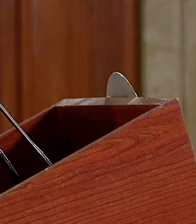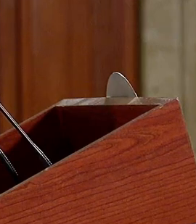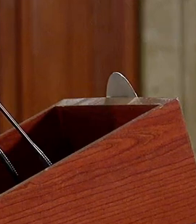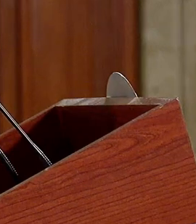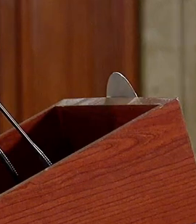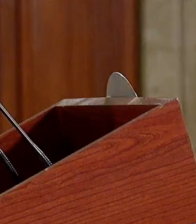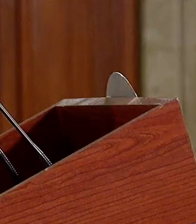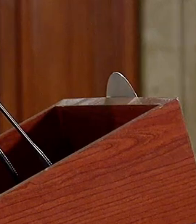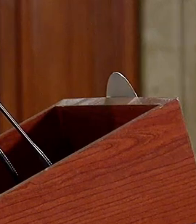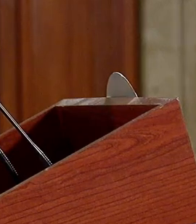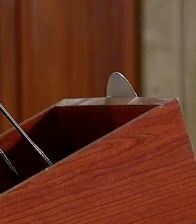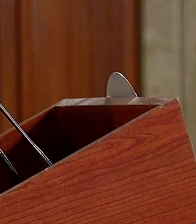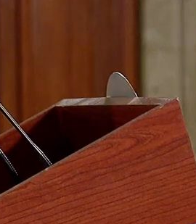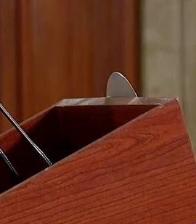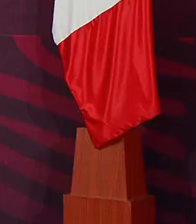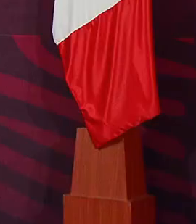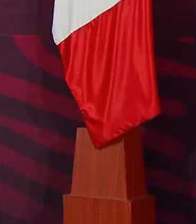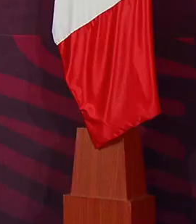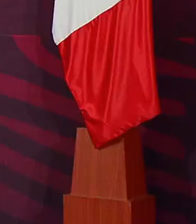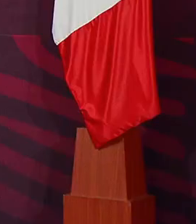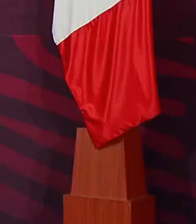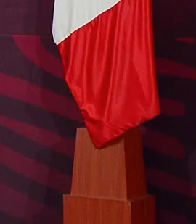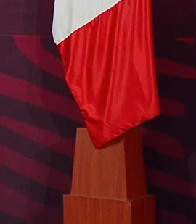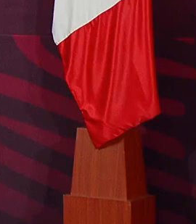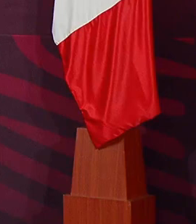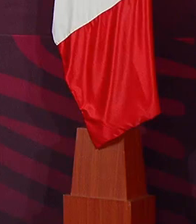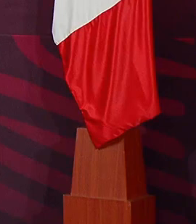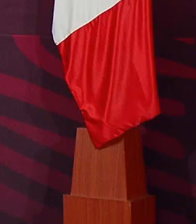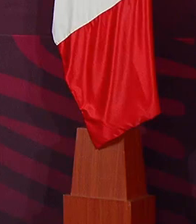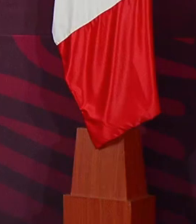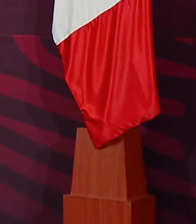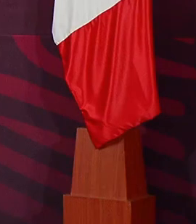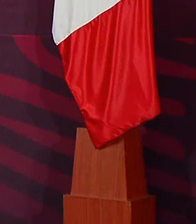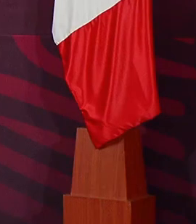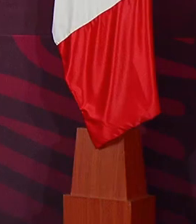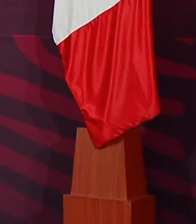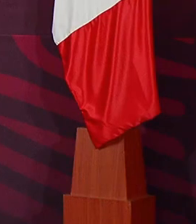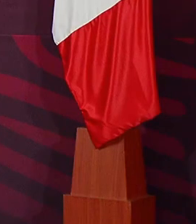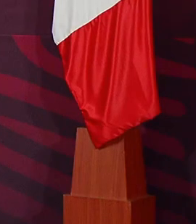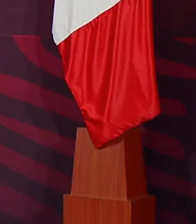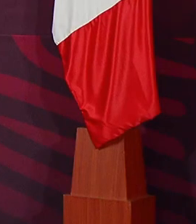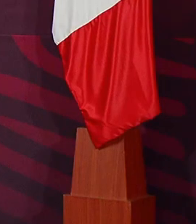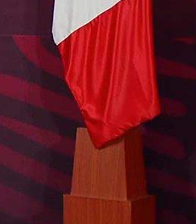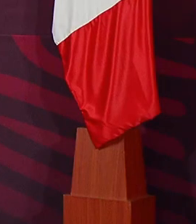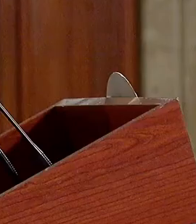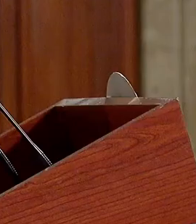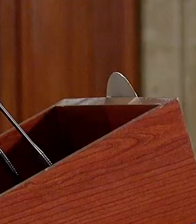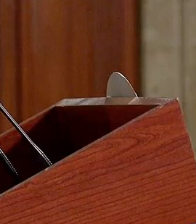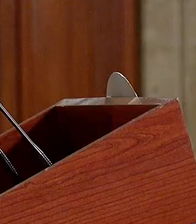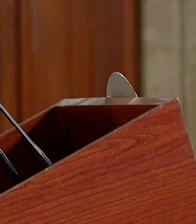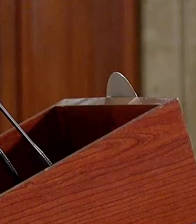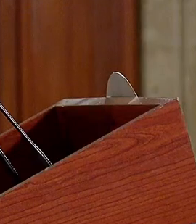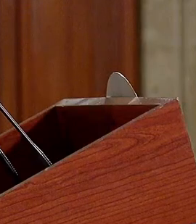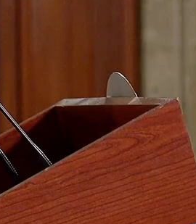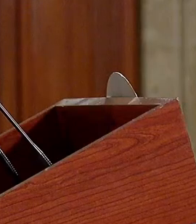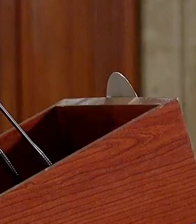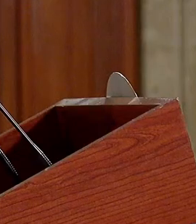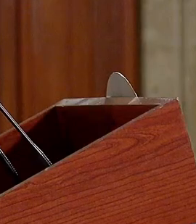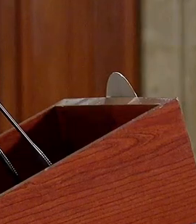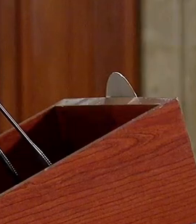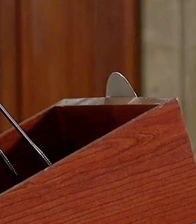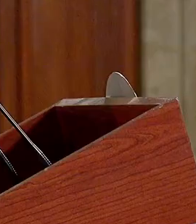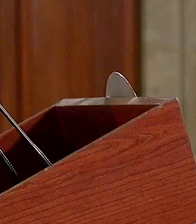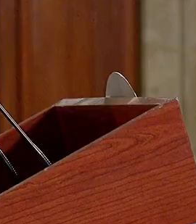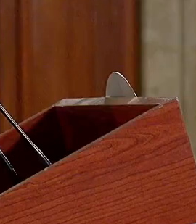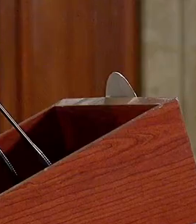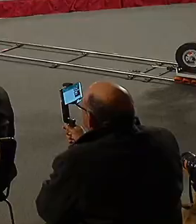muchos años de no volar. Es realmente todo un acontecimiento